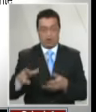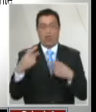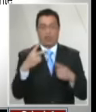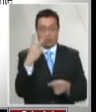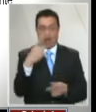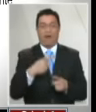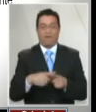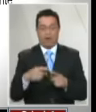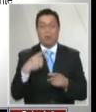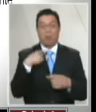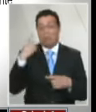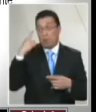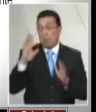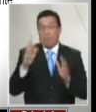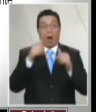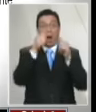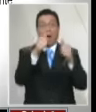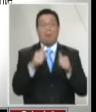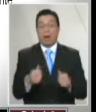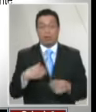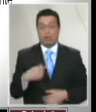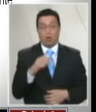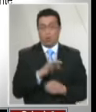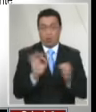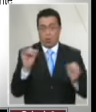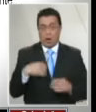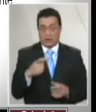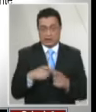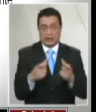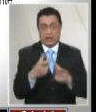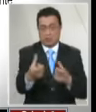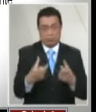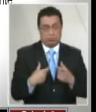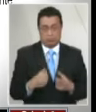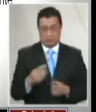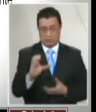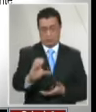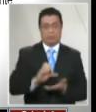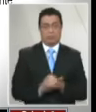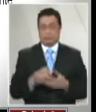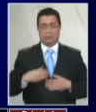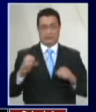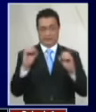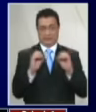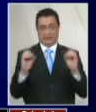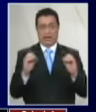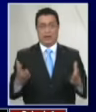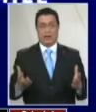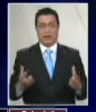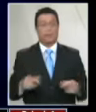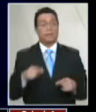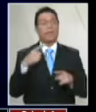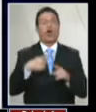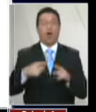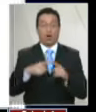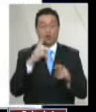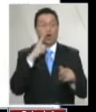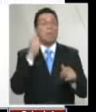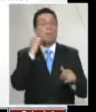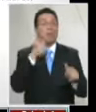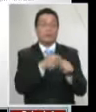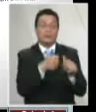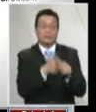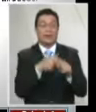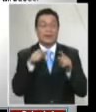supuso que eran para campañas pero que jamás cobró dichos cheques ni recibió dinero en su cuenta otra de las asesoras de orpis